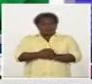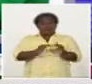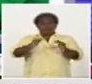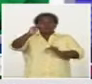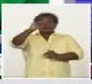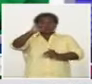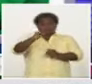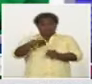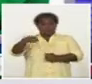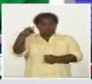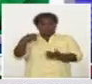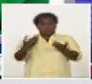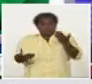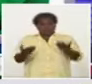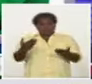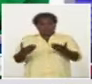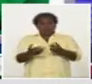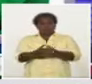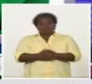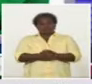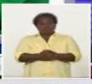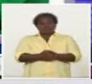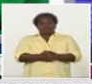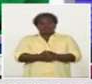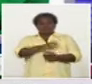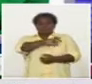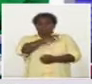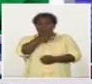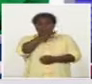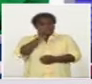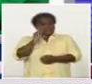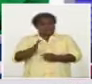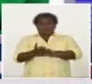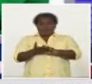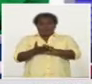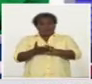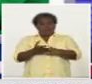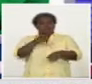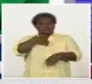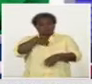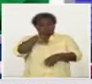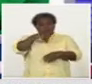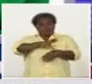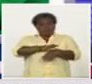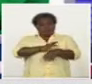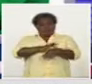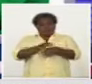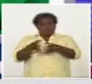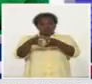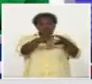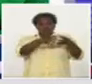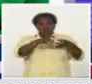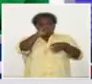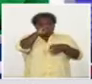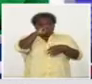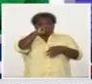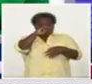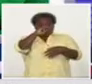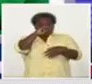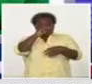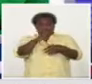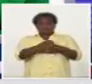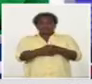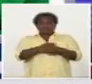ayer, pues han sido asintomáticos en el momento de los diagnósticos. Los grupos de edades, nuevamente,